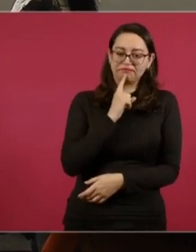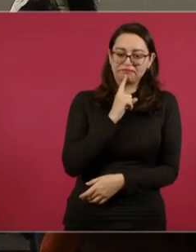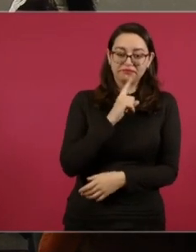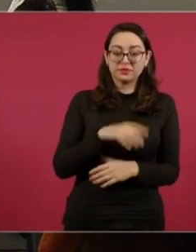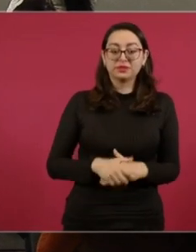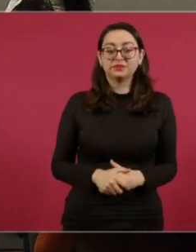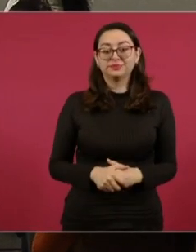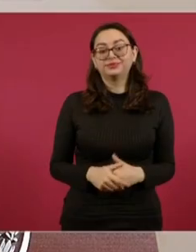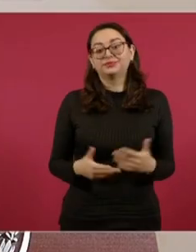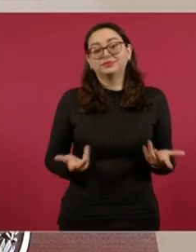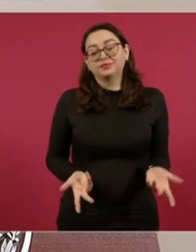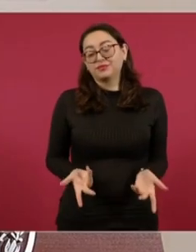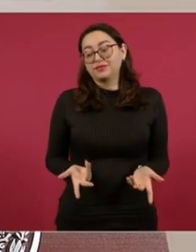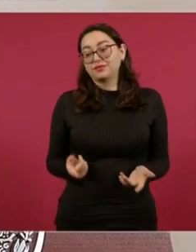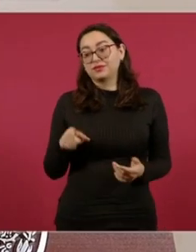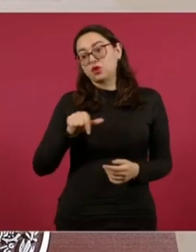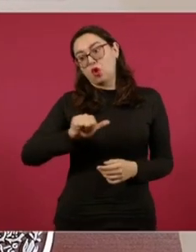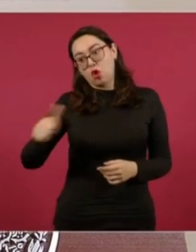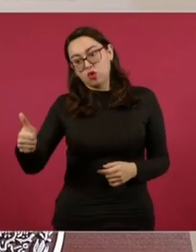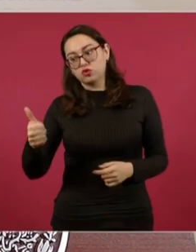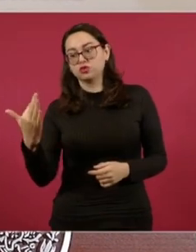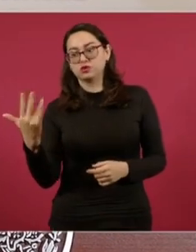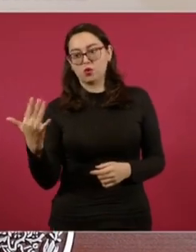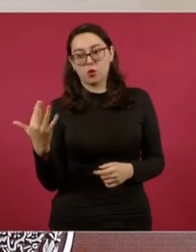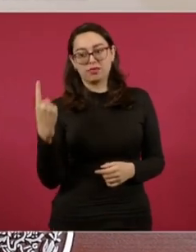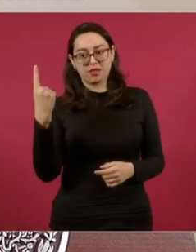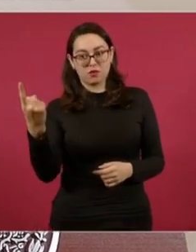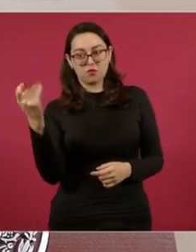51 contra 49. Pero